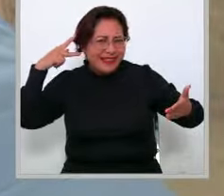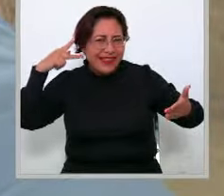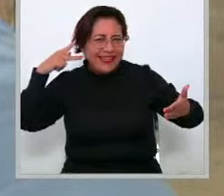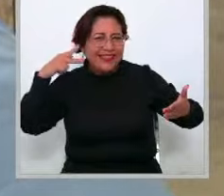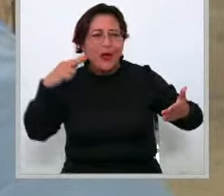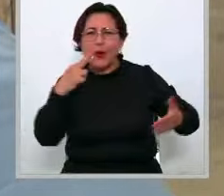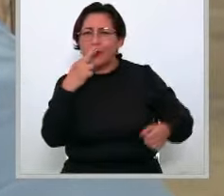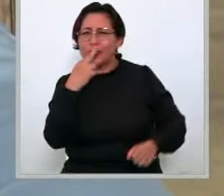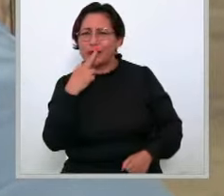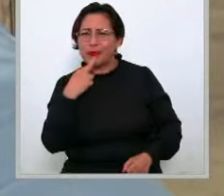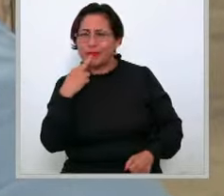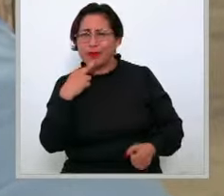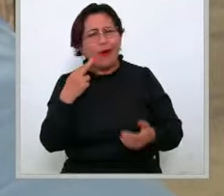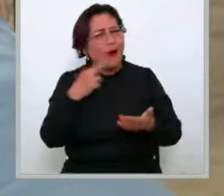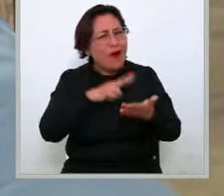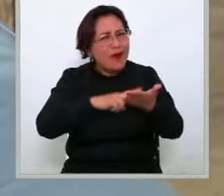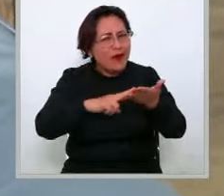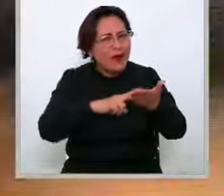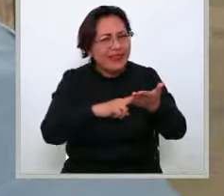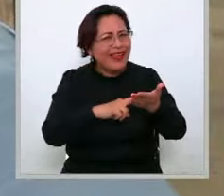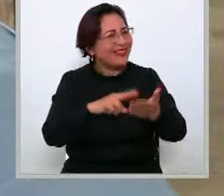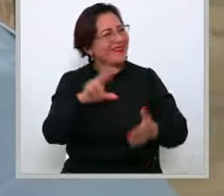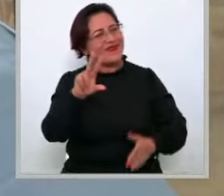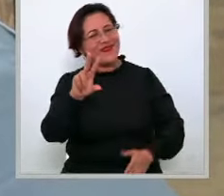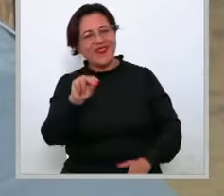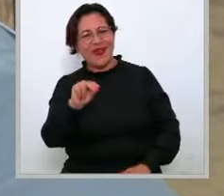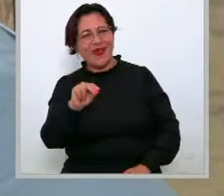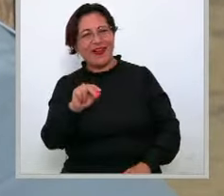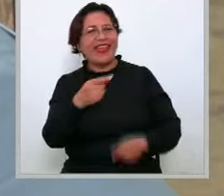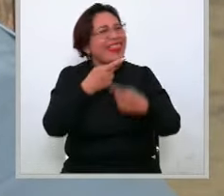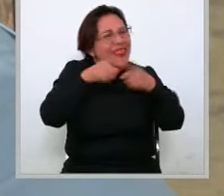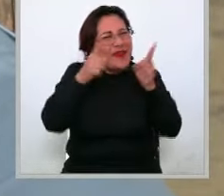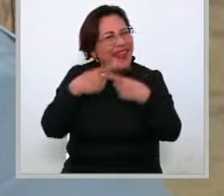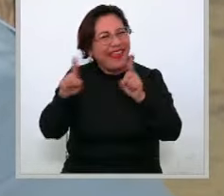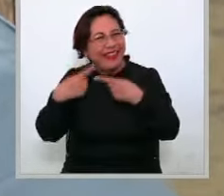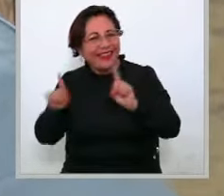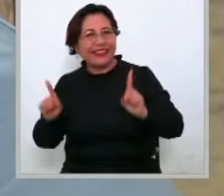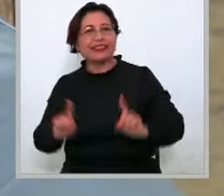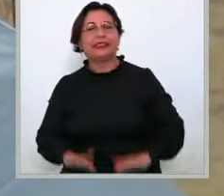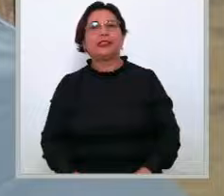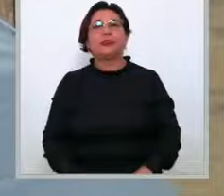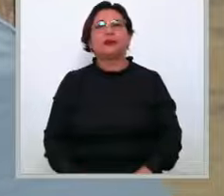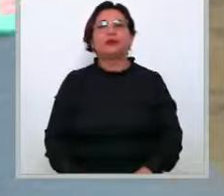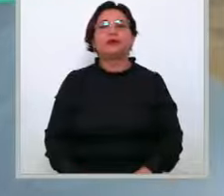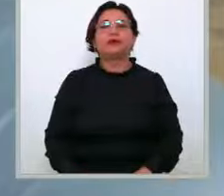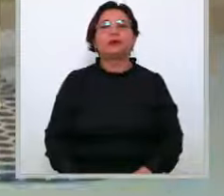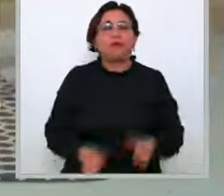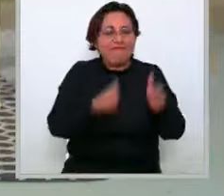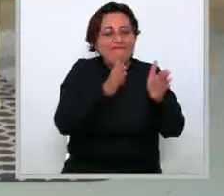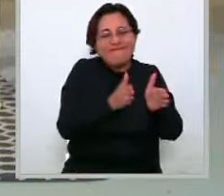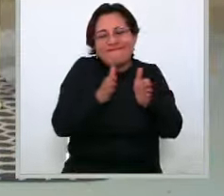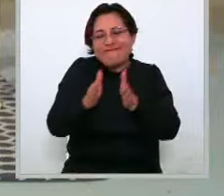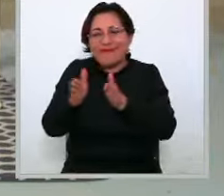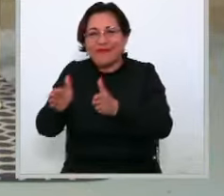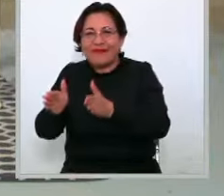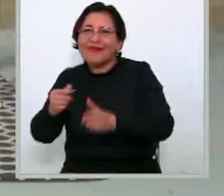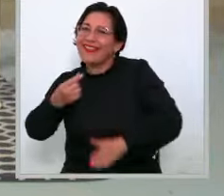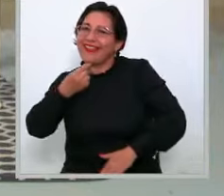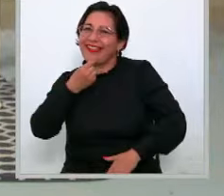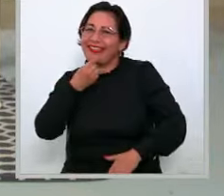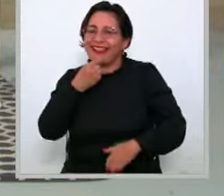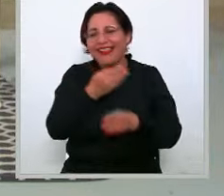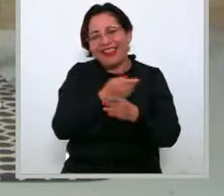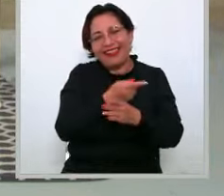princesas. Puede haber cualquier tipo de princesas y no hay que encasillarnos en ningún estereotipo, ¿verdad? Sí. Eso es correcto, Dana. Oye, también de este lado,